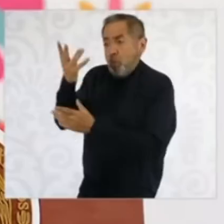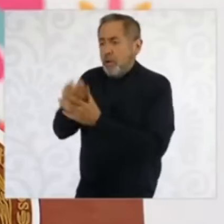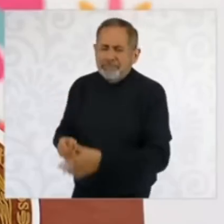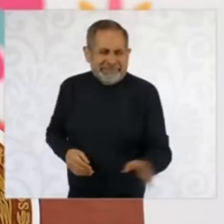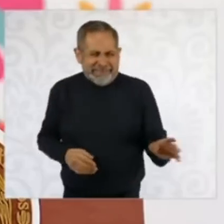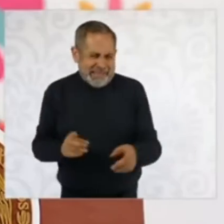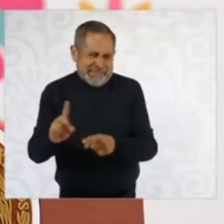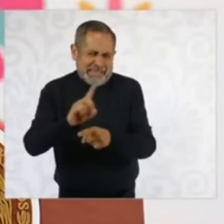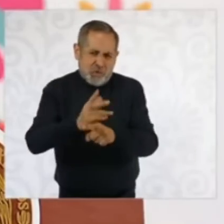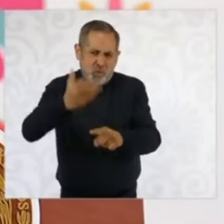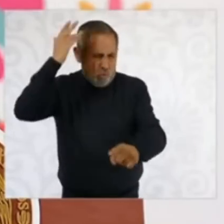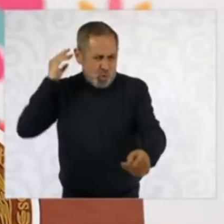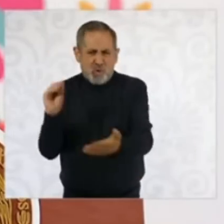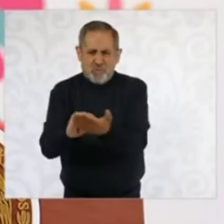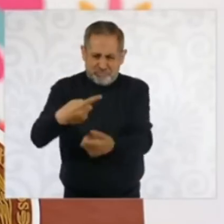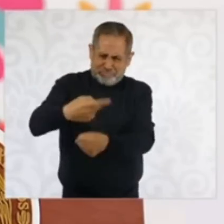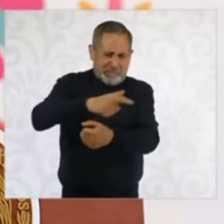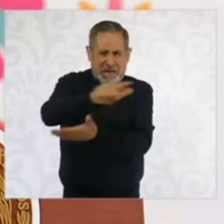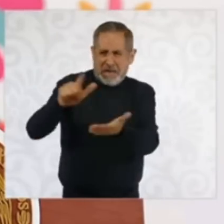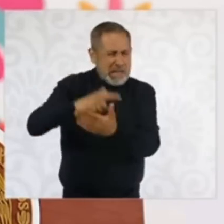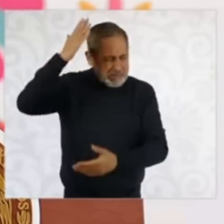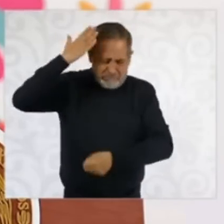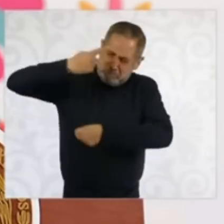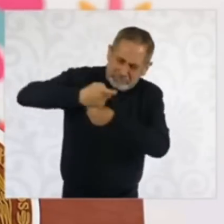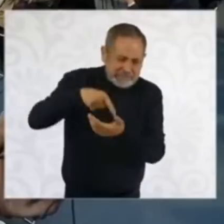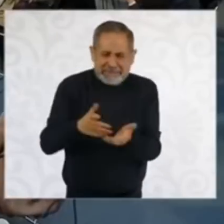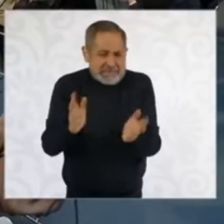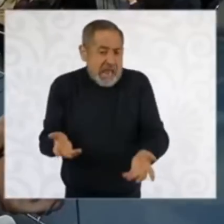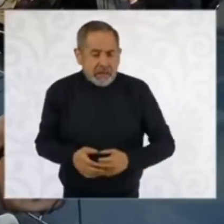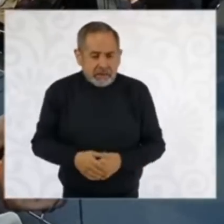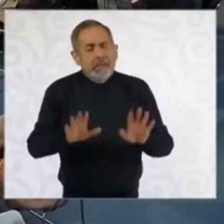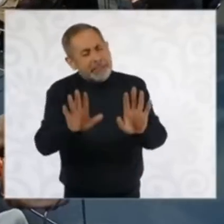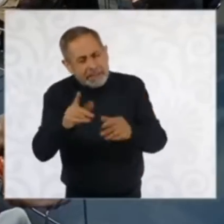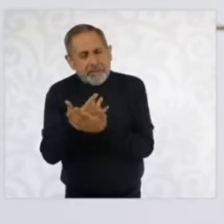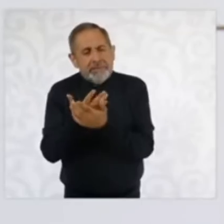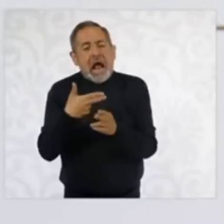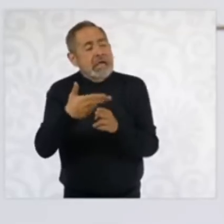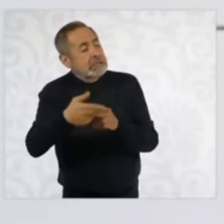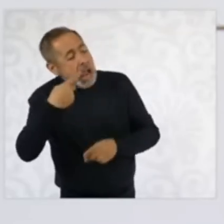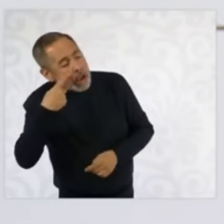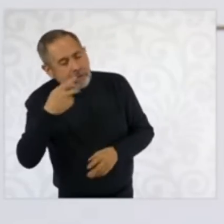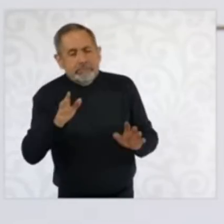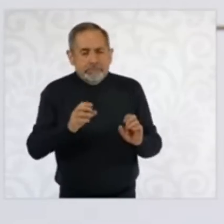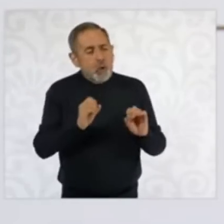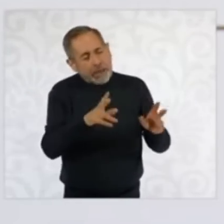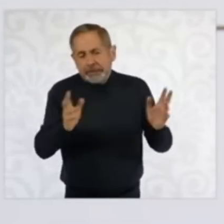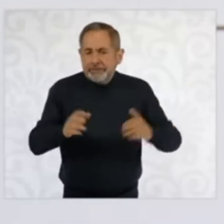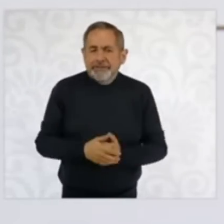constitucional, pues si está en la propia Constitución, que es la ley suprema. Pero ya vamos a esperarnos, a ver, vamos a darles